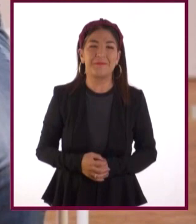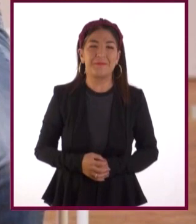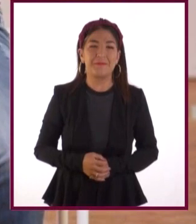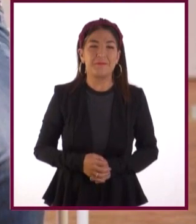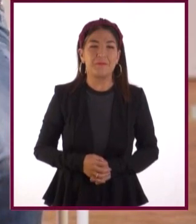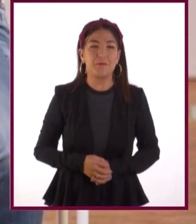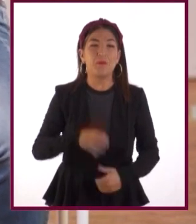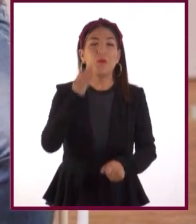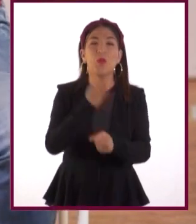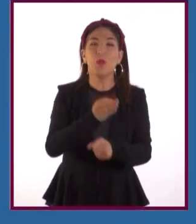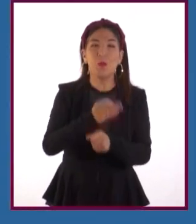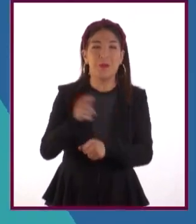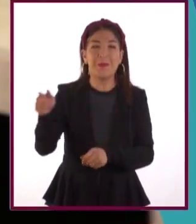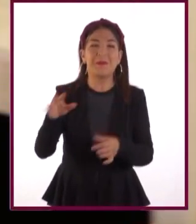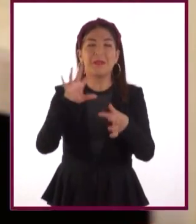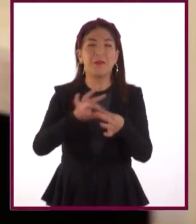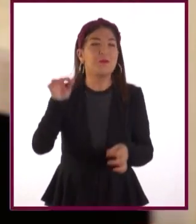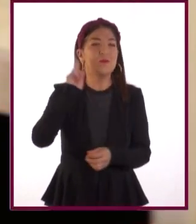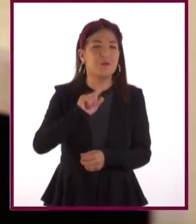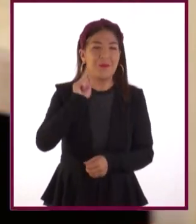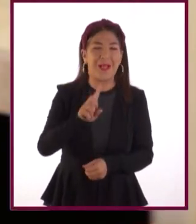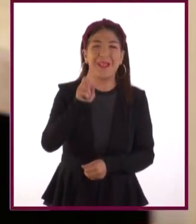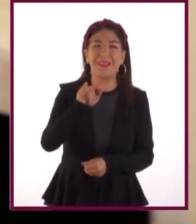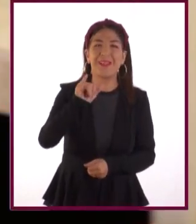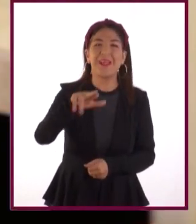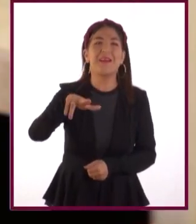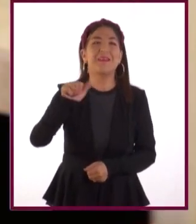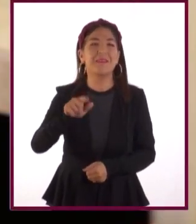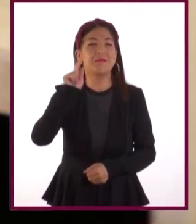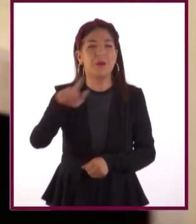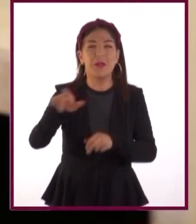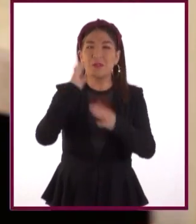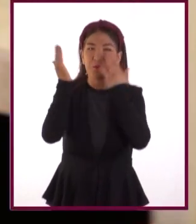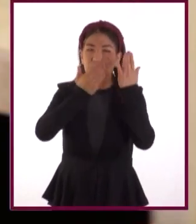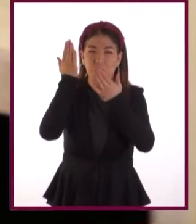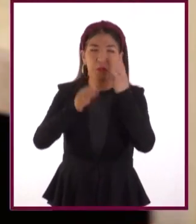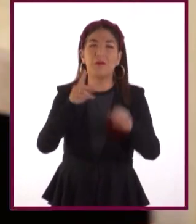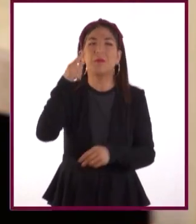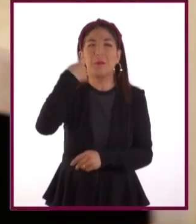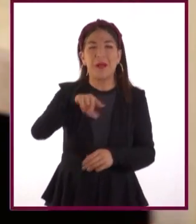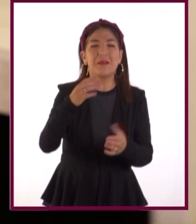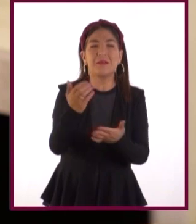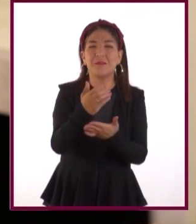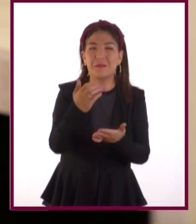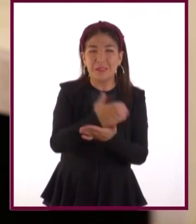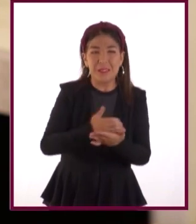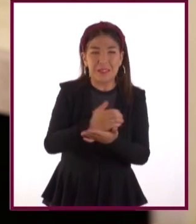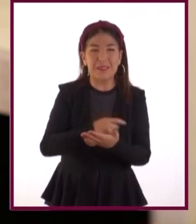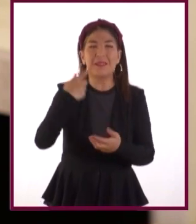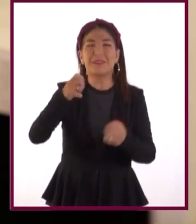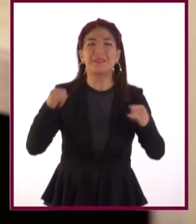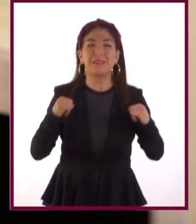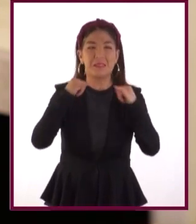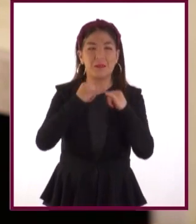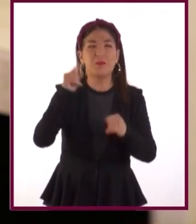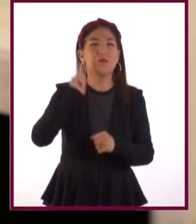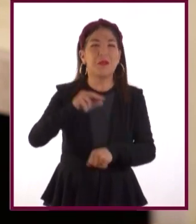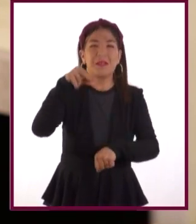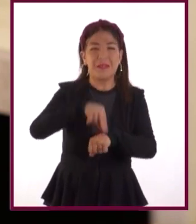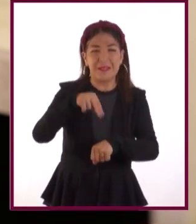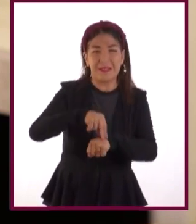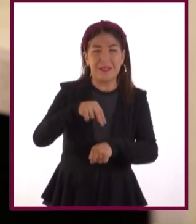sigue, Dismara, vamos a ello. Hoy estamos con Diana García Cortés, que trabaja en el Laboratorio de Oncología Teórica del